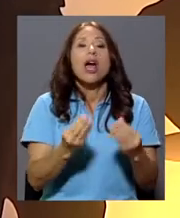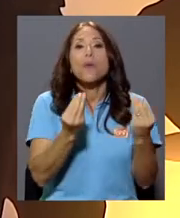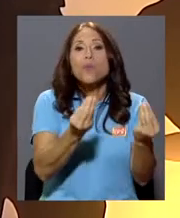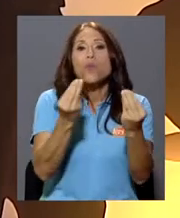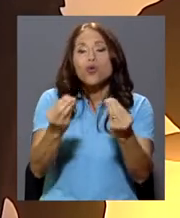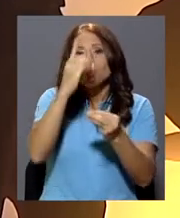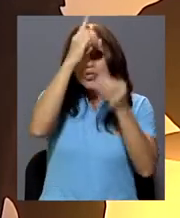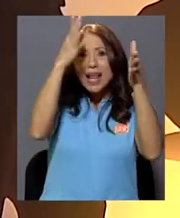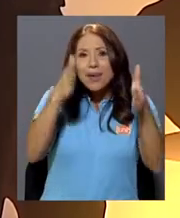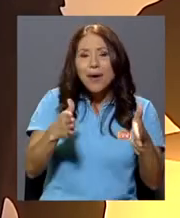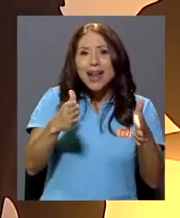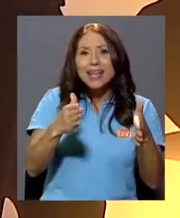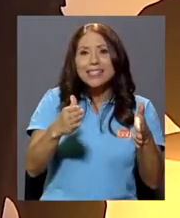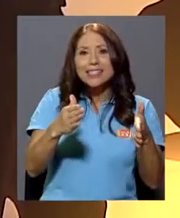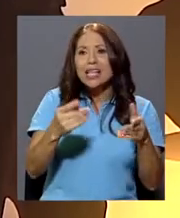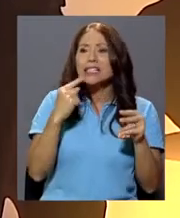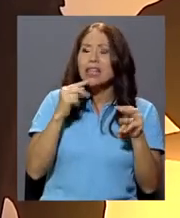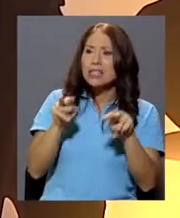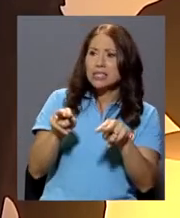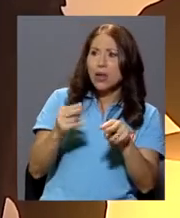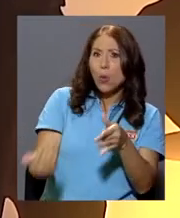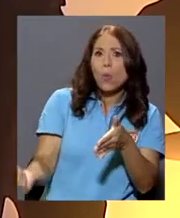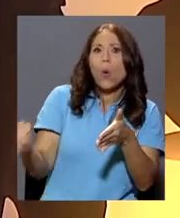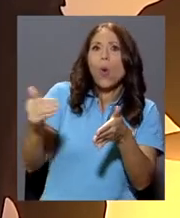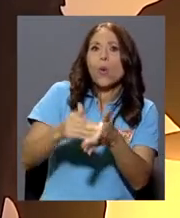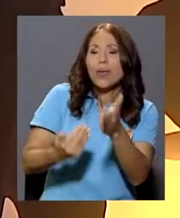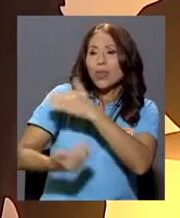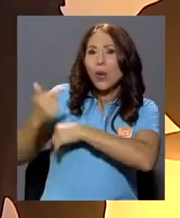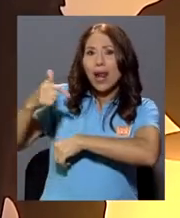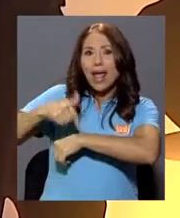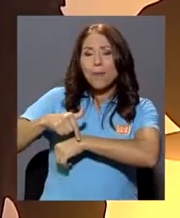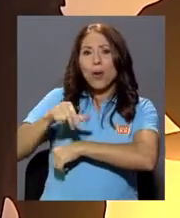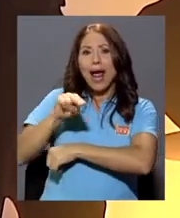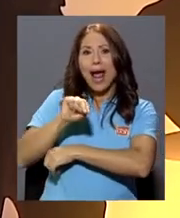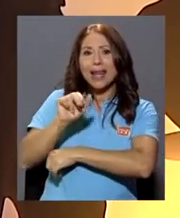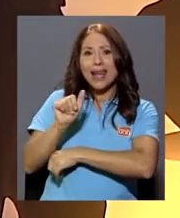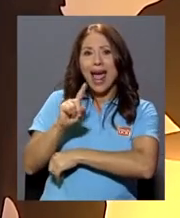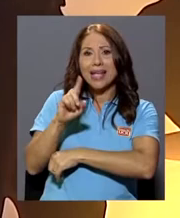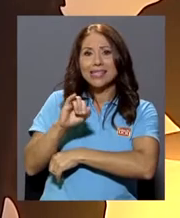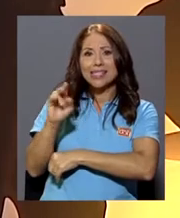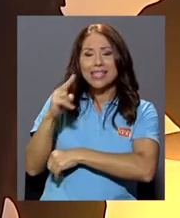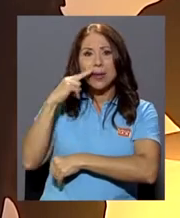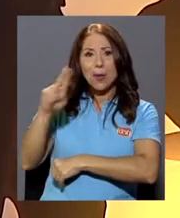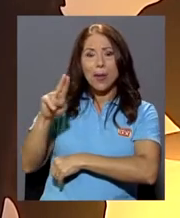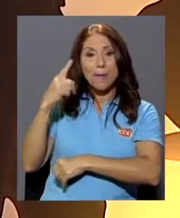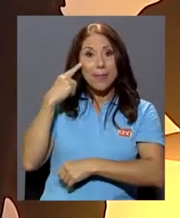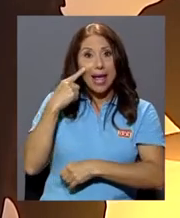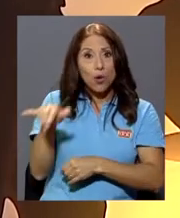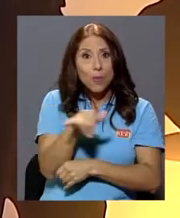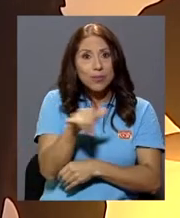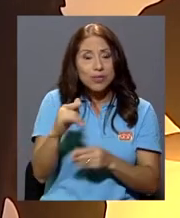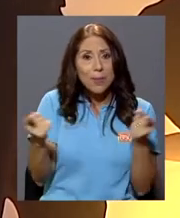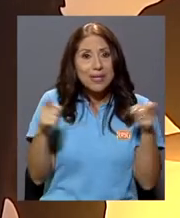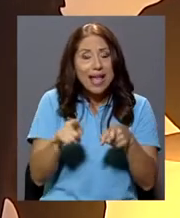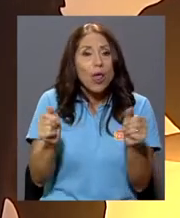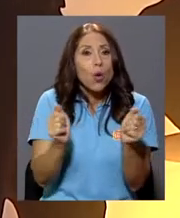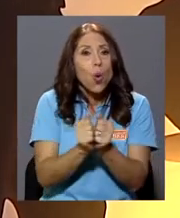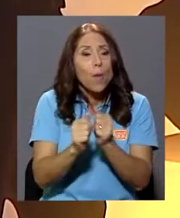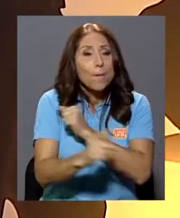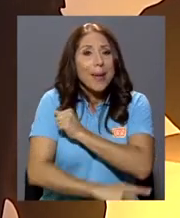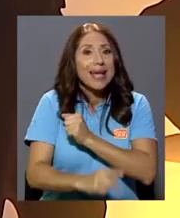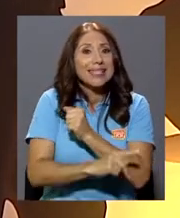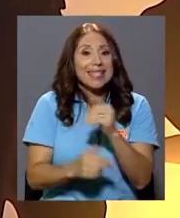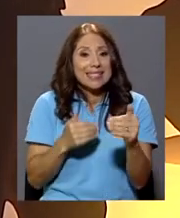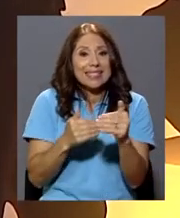como volviendo a la época nazi. Y vea que lo mismo está pasando con los países vecinos de Venezuela, que ojalá